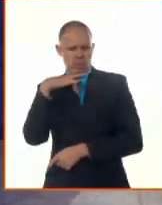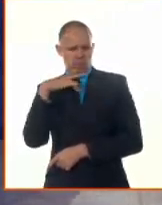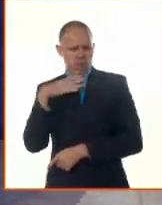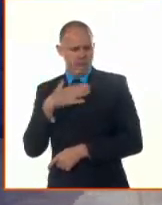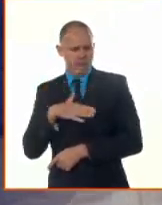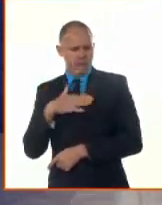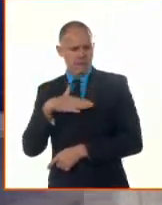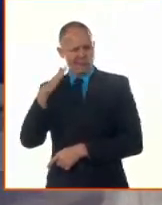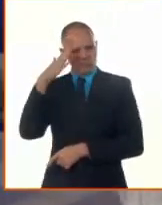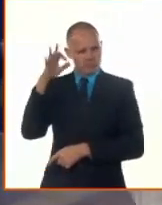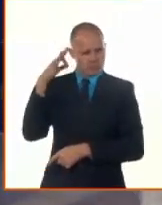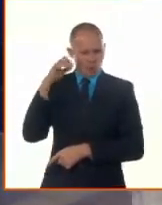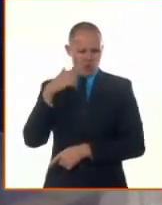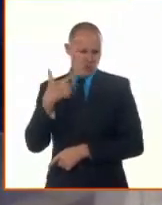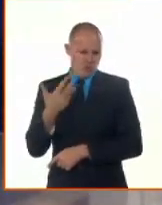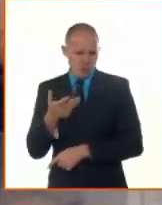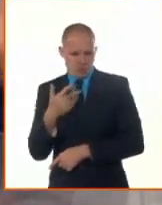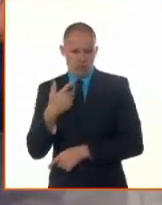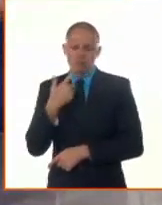lograr